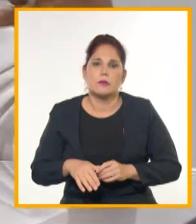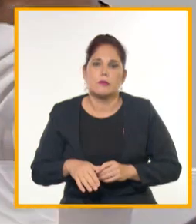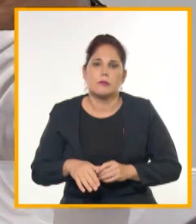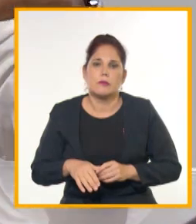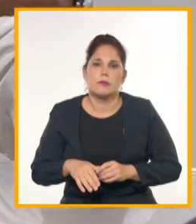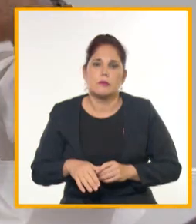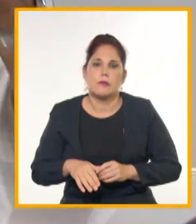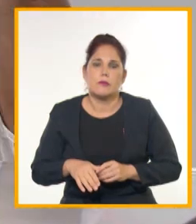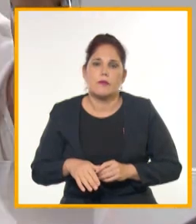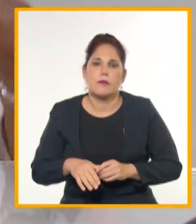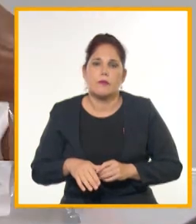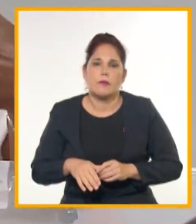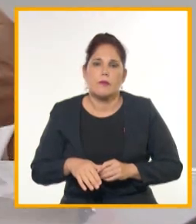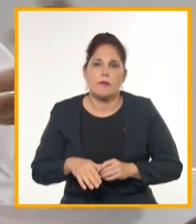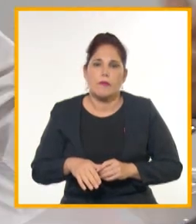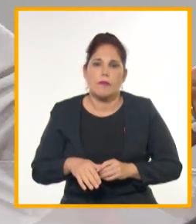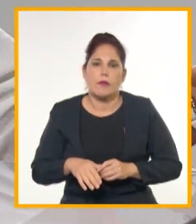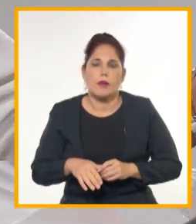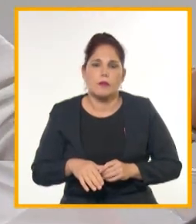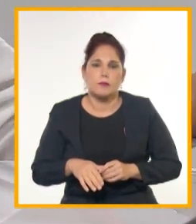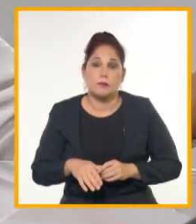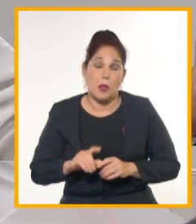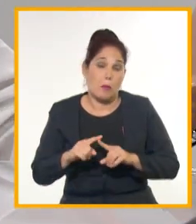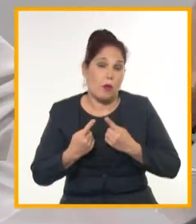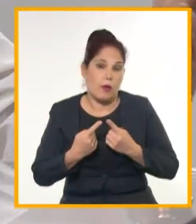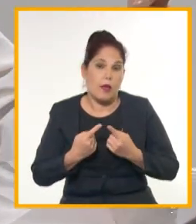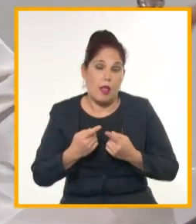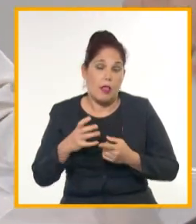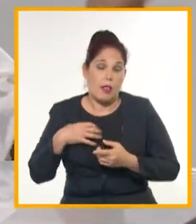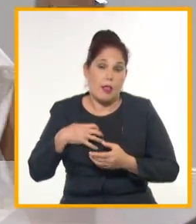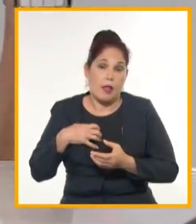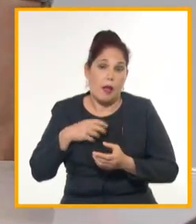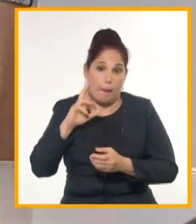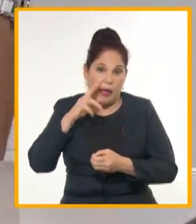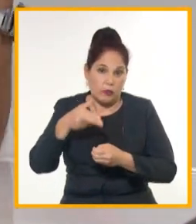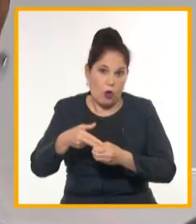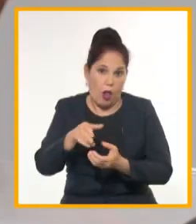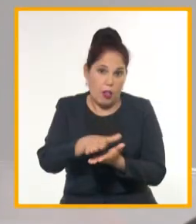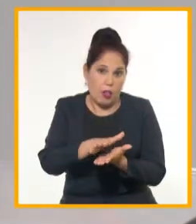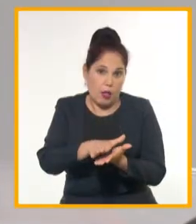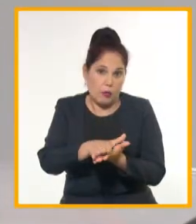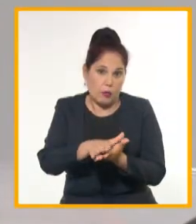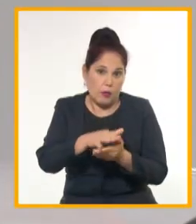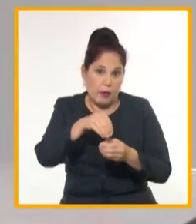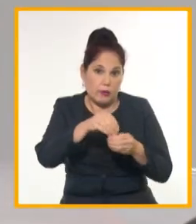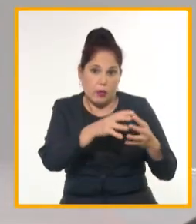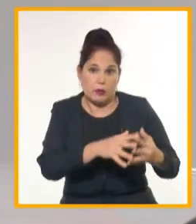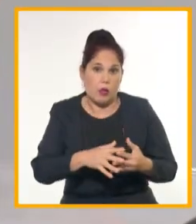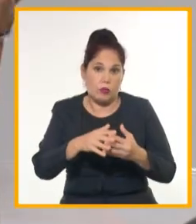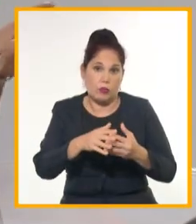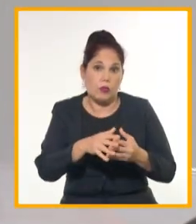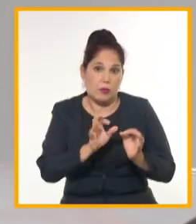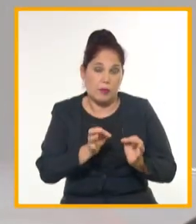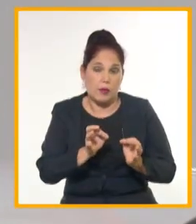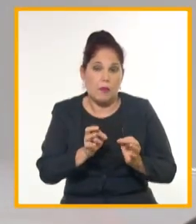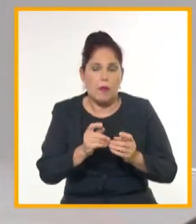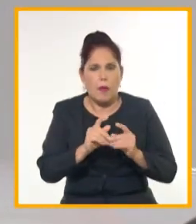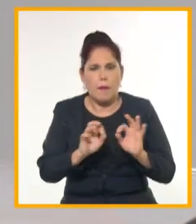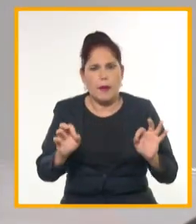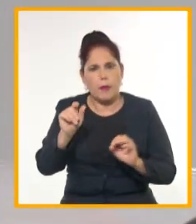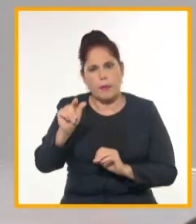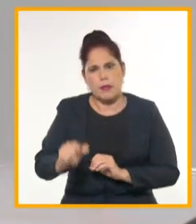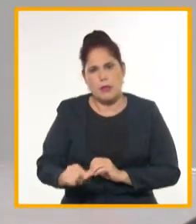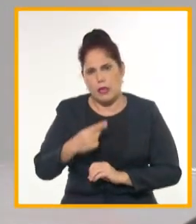en alusión a las ciertas reservas de crudo que hay en el subsuelo estadounidense. Pero el asunto es que muchos expertos, Oliver, han